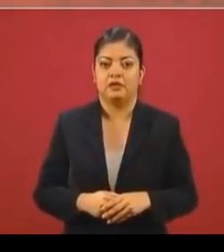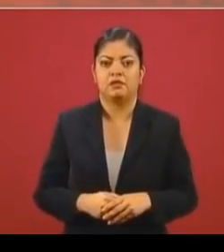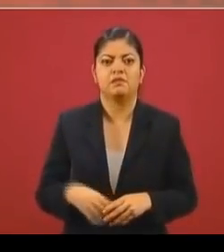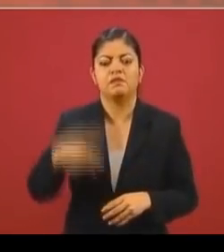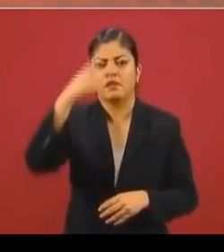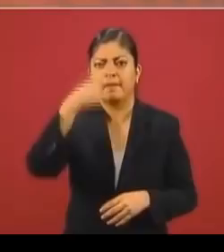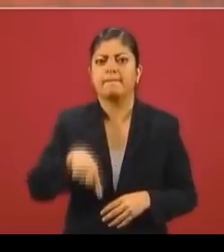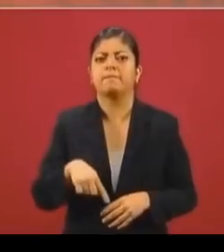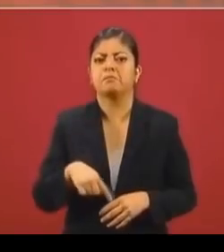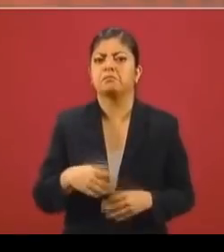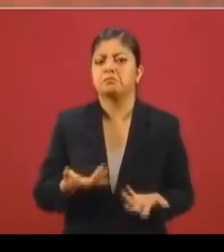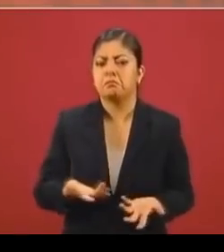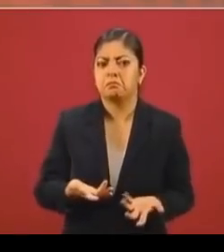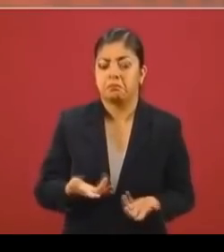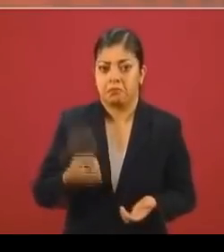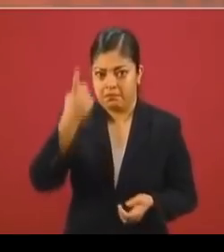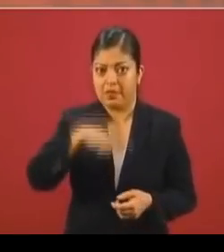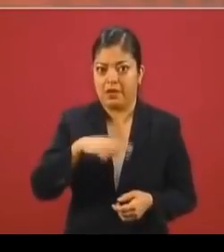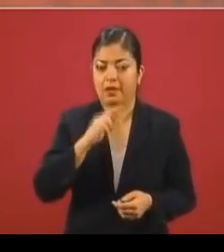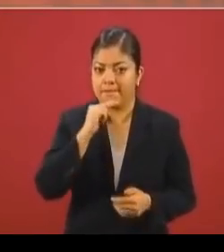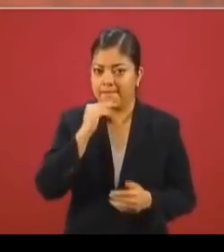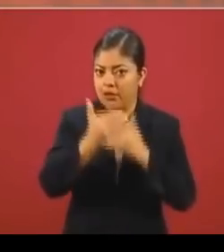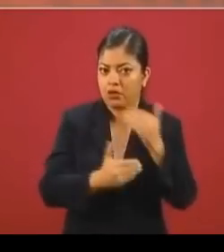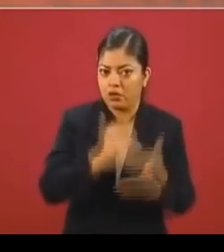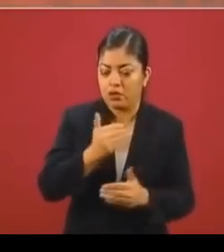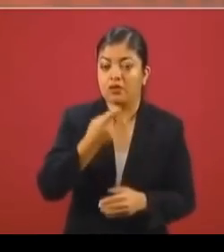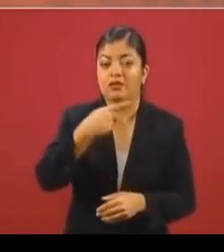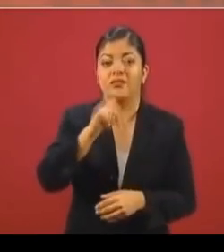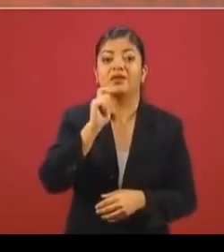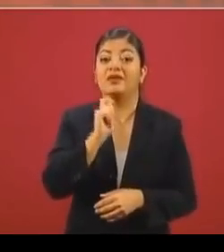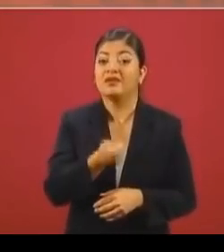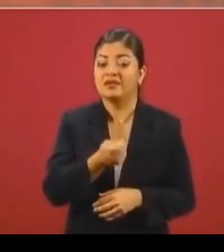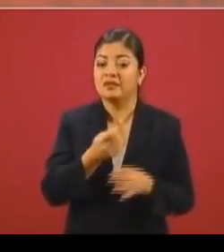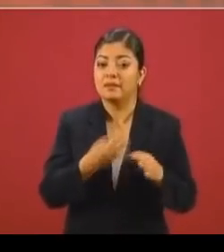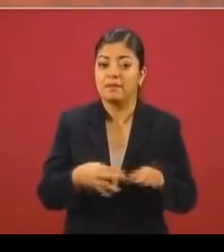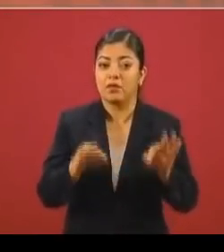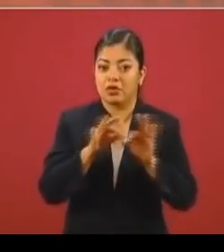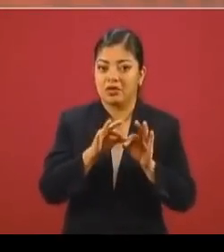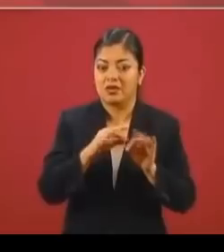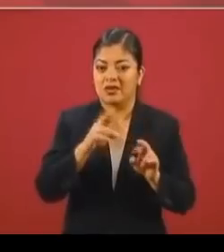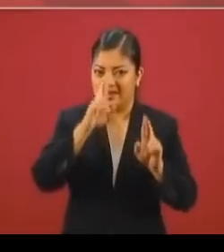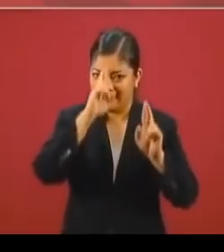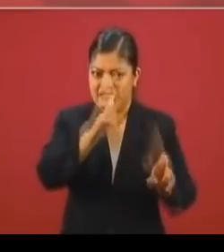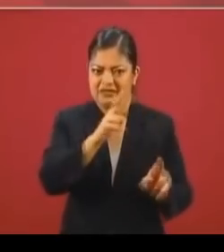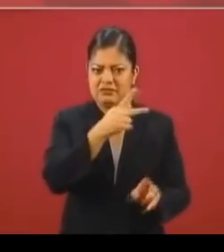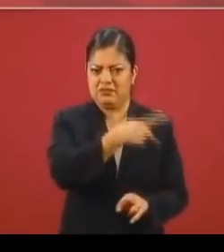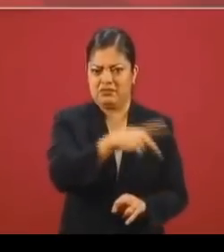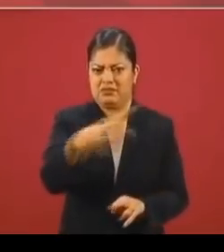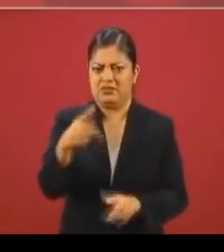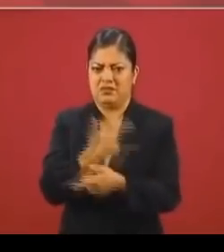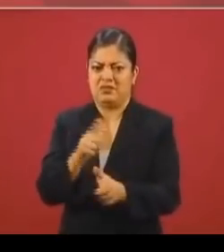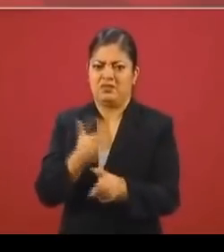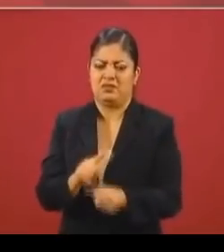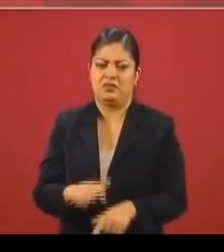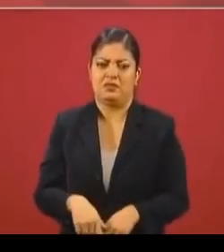para que haya crecimiento, pero respetando las libertades, no como